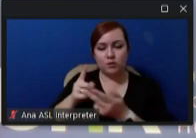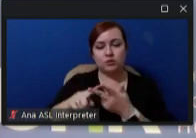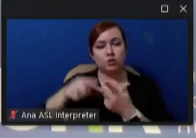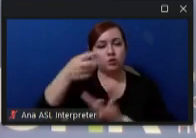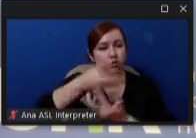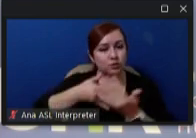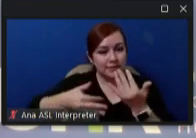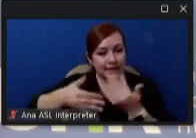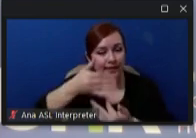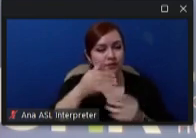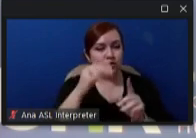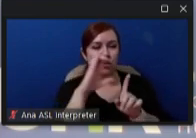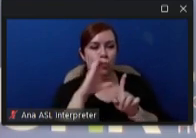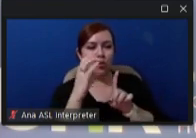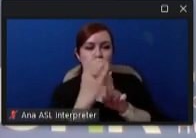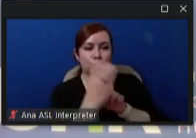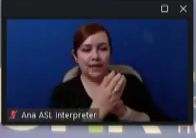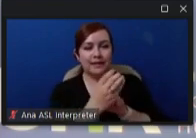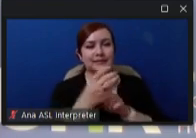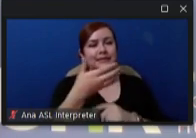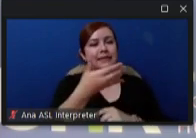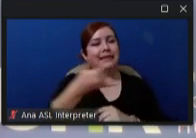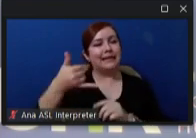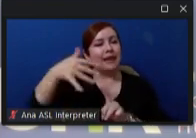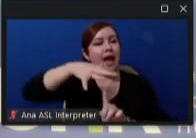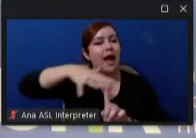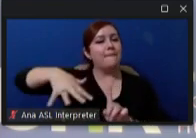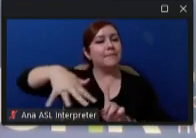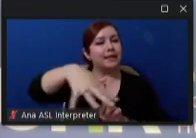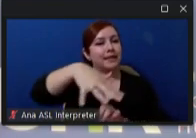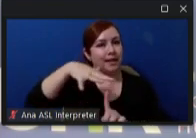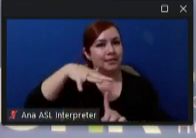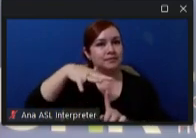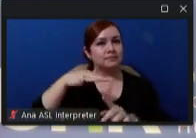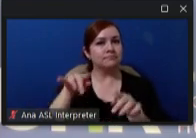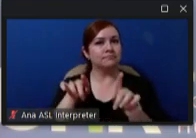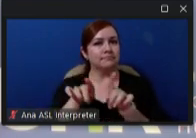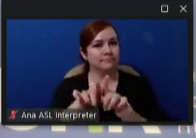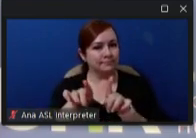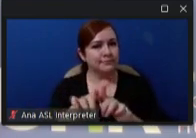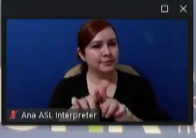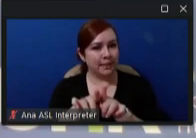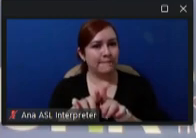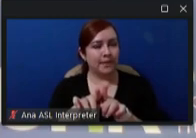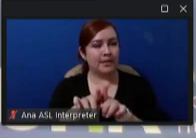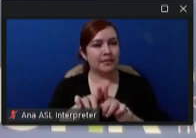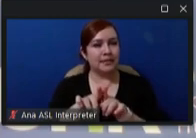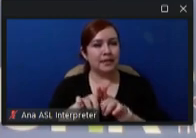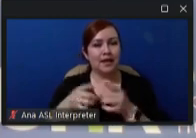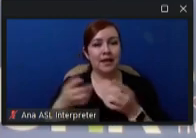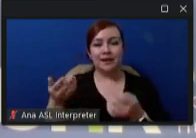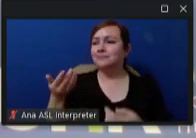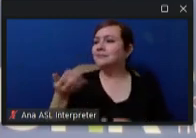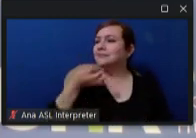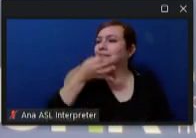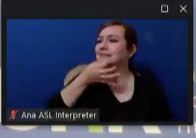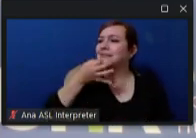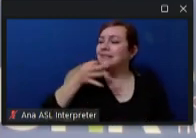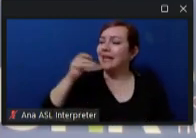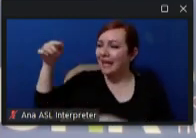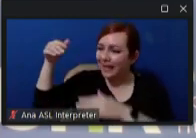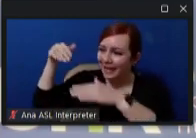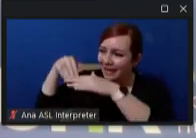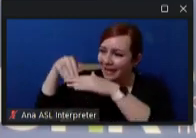culturales y ambientales. También está, bueno, no ha llegado, aquí está, entrando